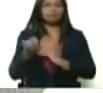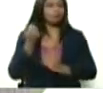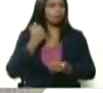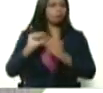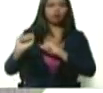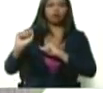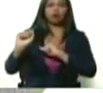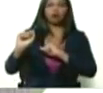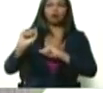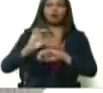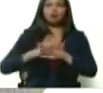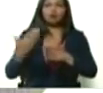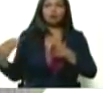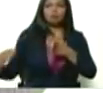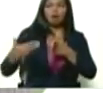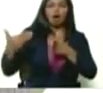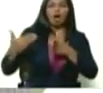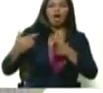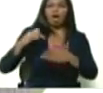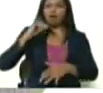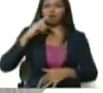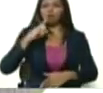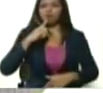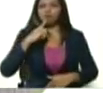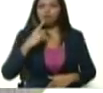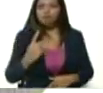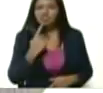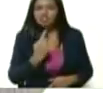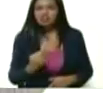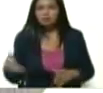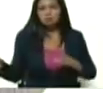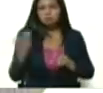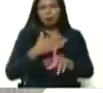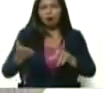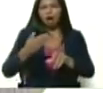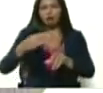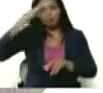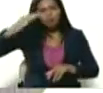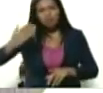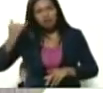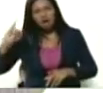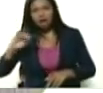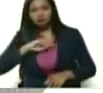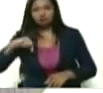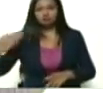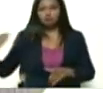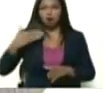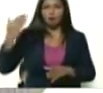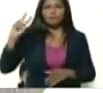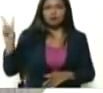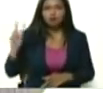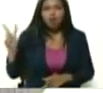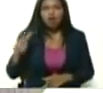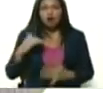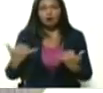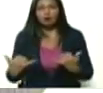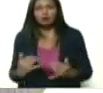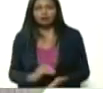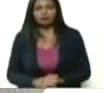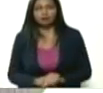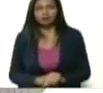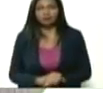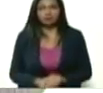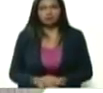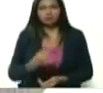rechazando las amenazas de agresión militar contra Venezuela bajo